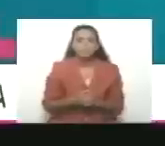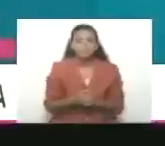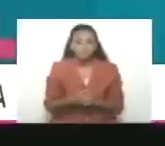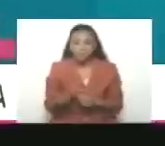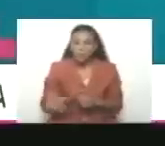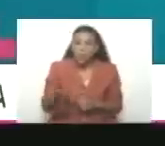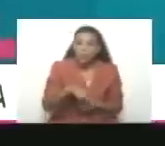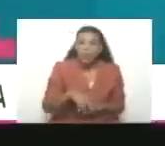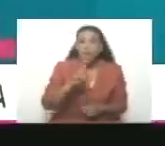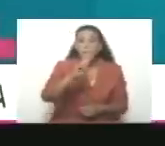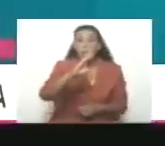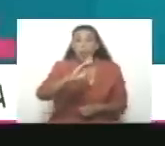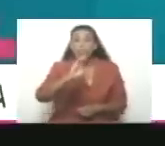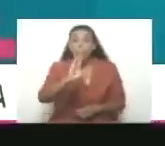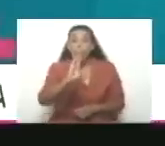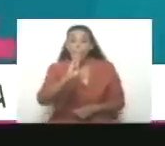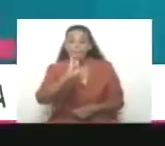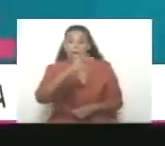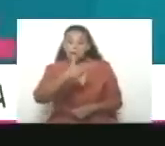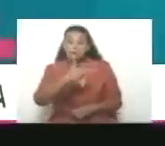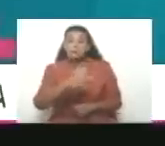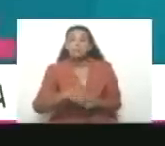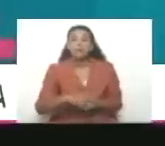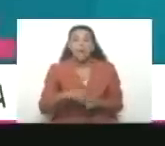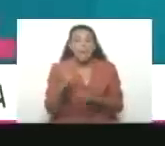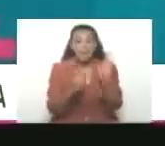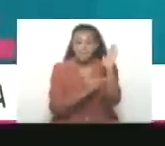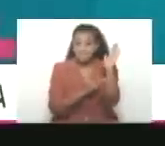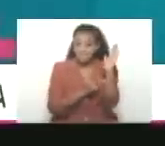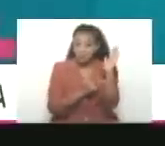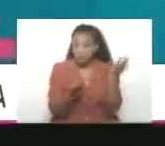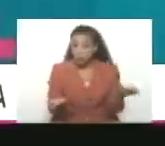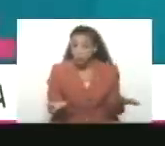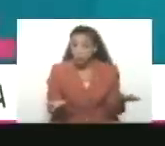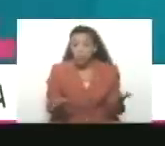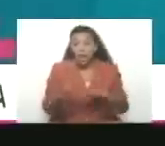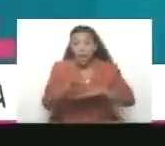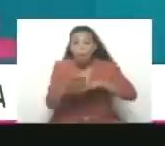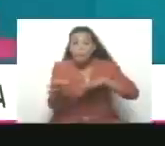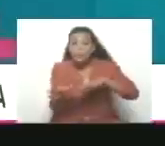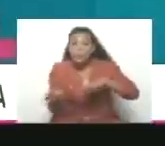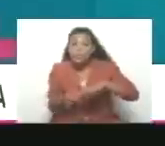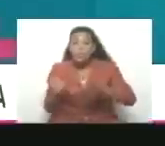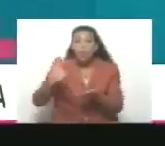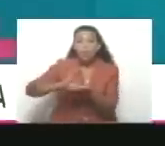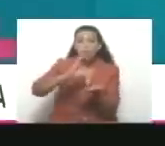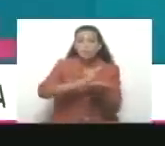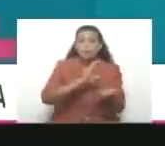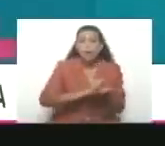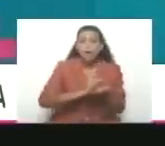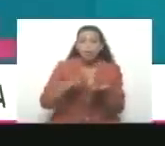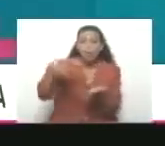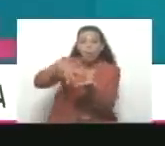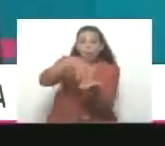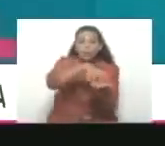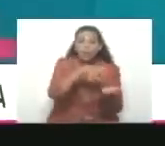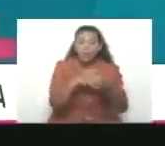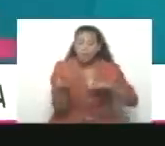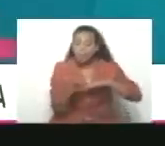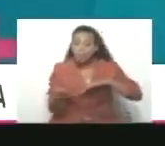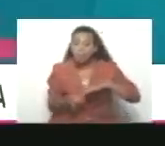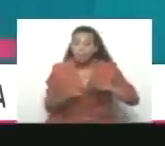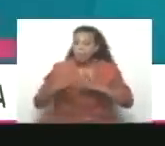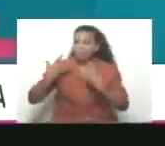las u en las parroquias en los municipios en los Estados y a nivel nacional